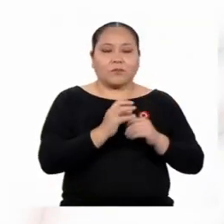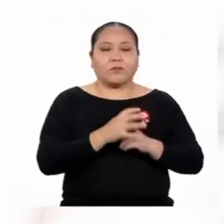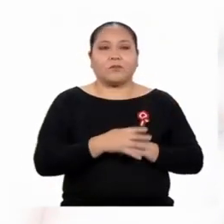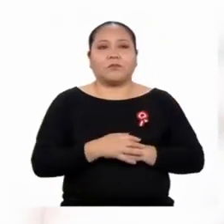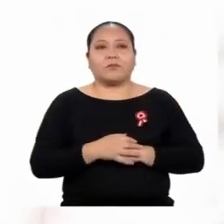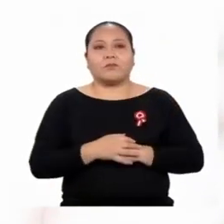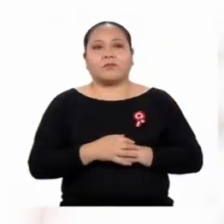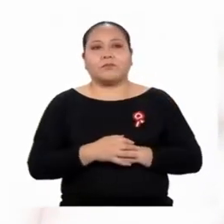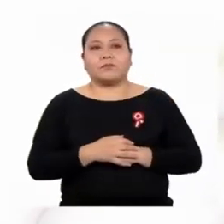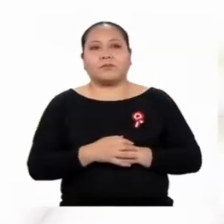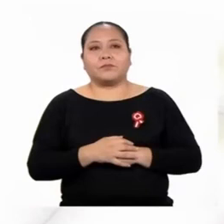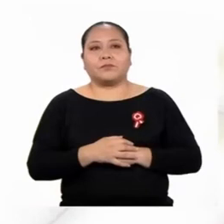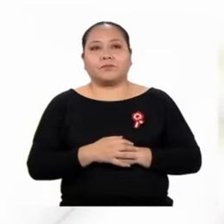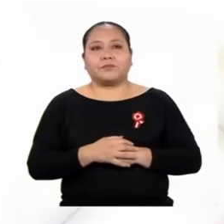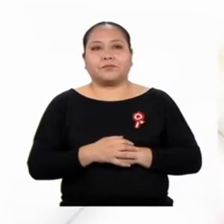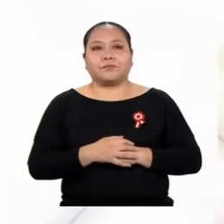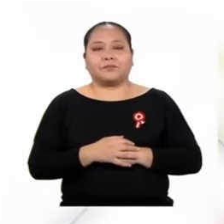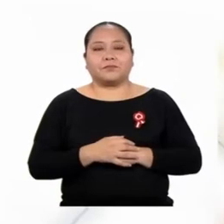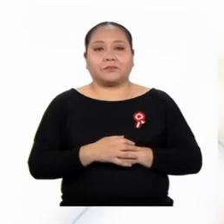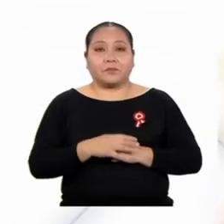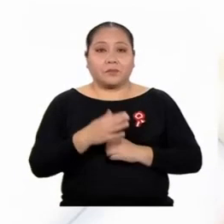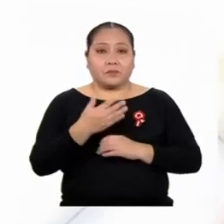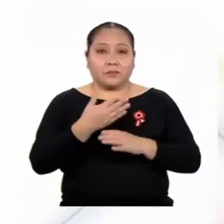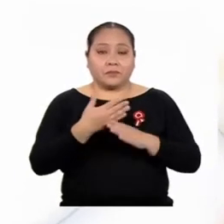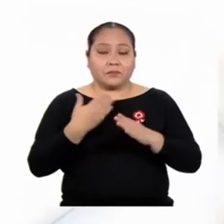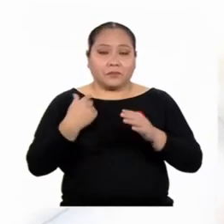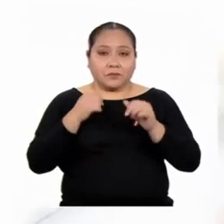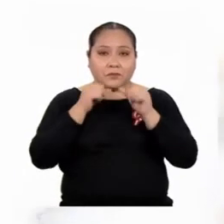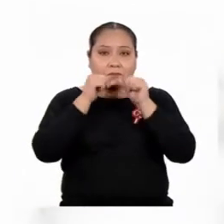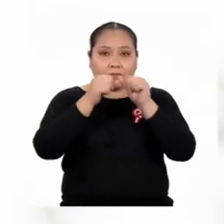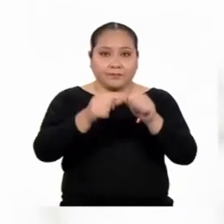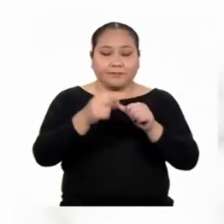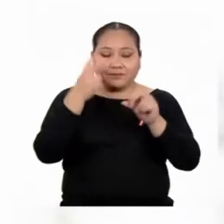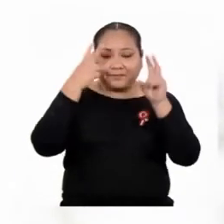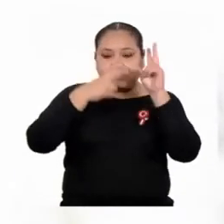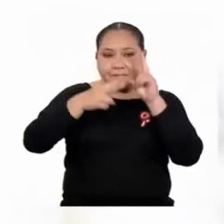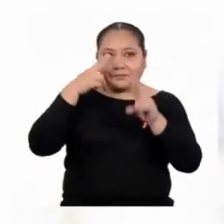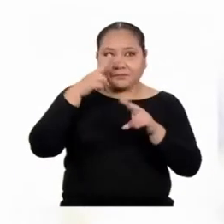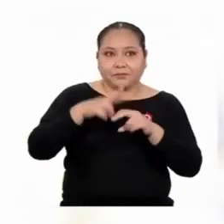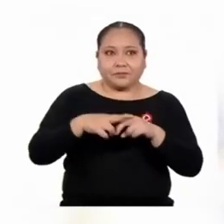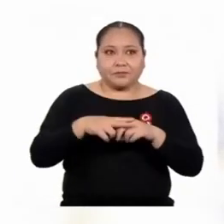Yaremis. Antes de continuar, considera para